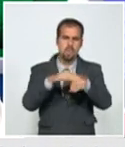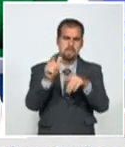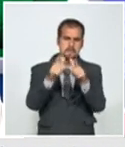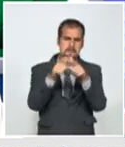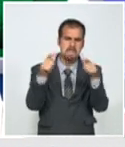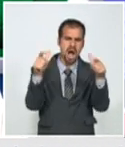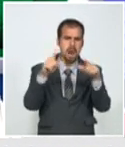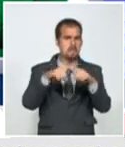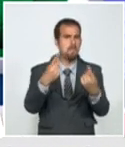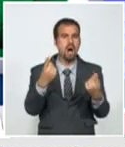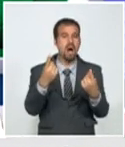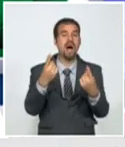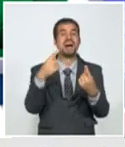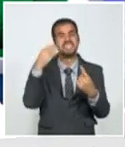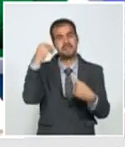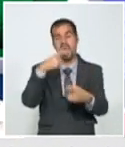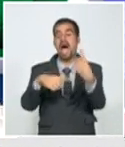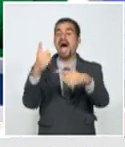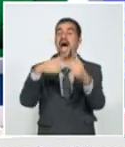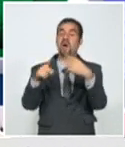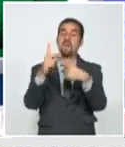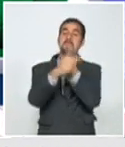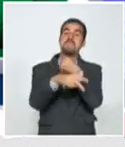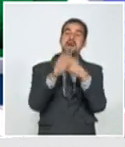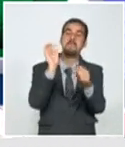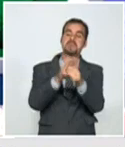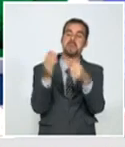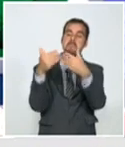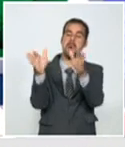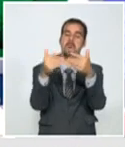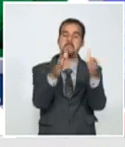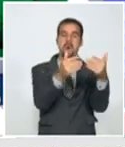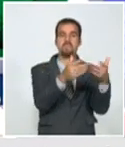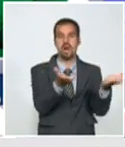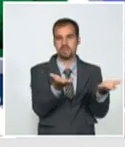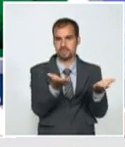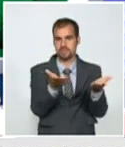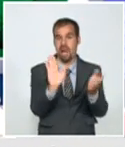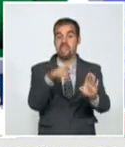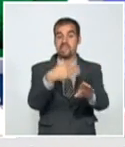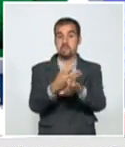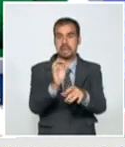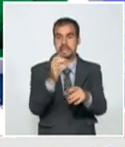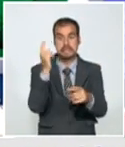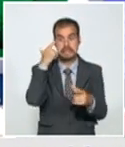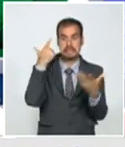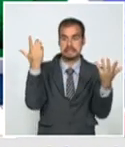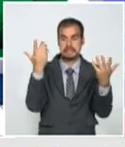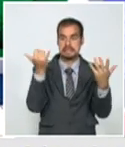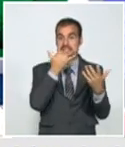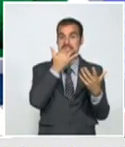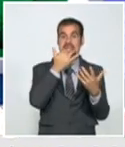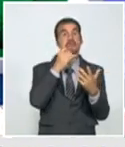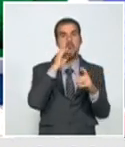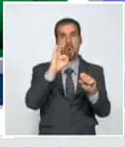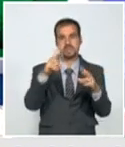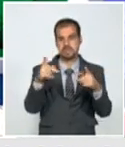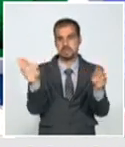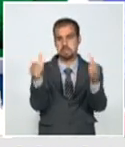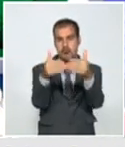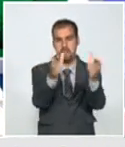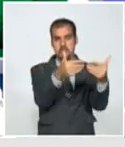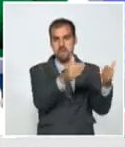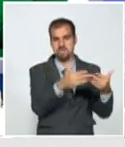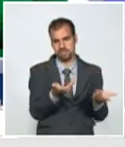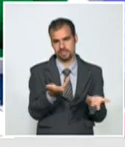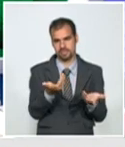que se han aperturado, aunque realmente después se ha cerrado, pero a la alta contagiosidad que tienen